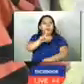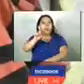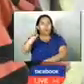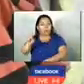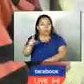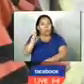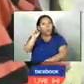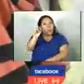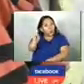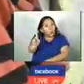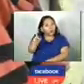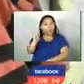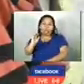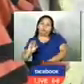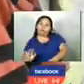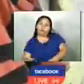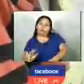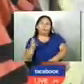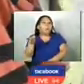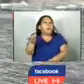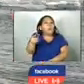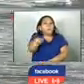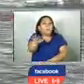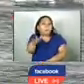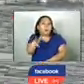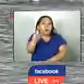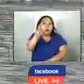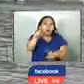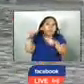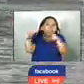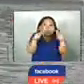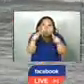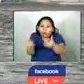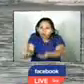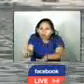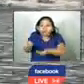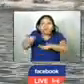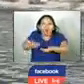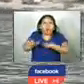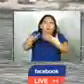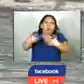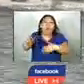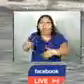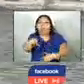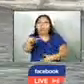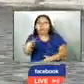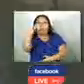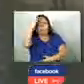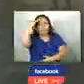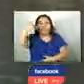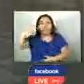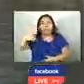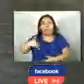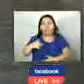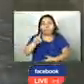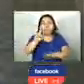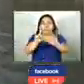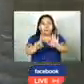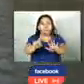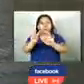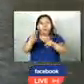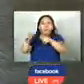a un menor de aproximadamente un año. Posteriormente se confirmó la muerte de una mujer de